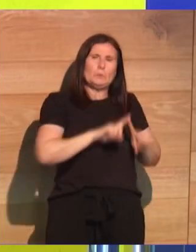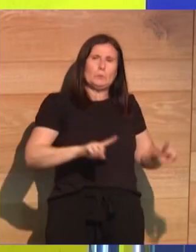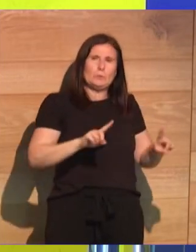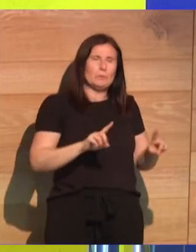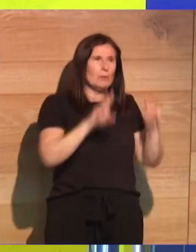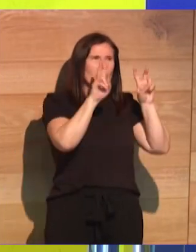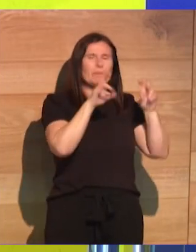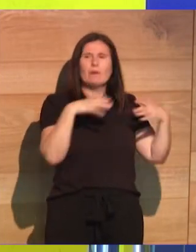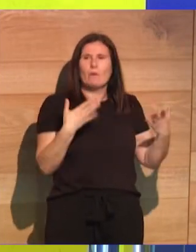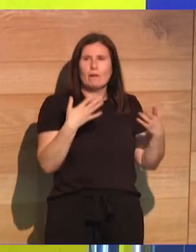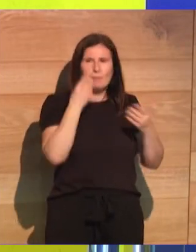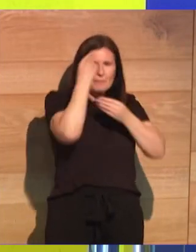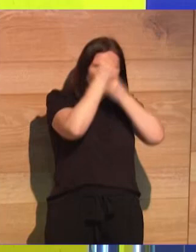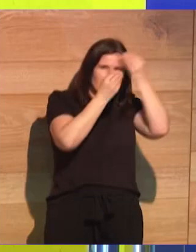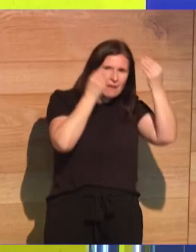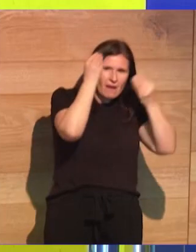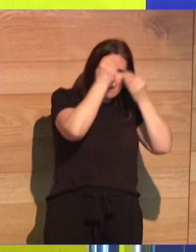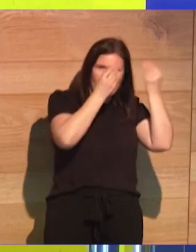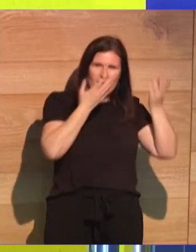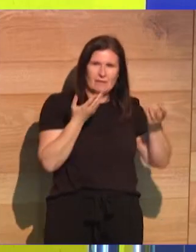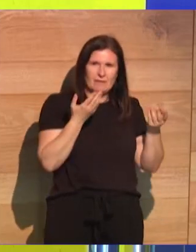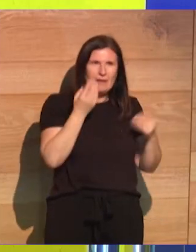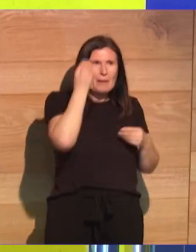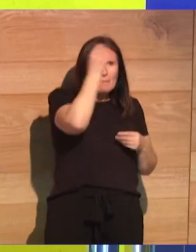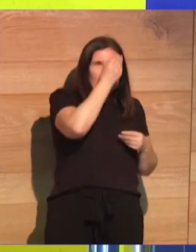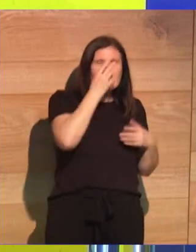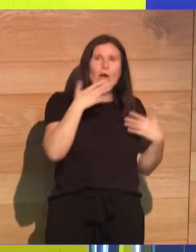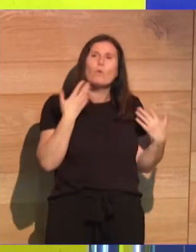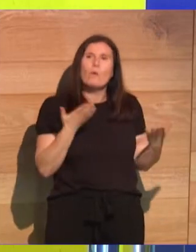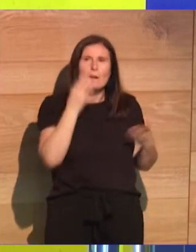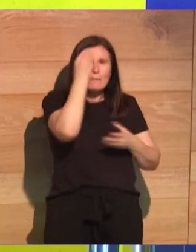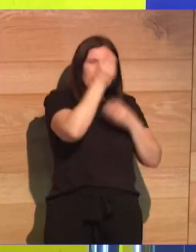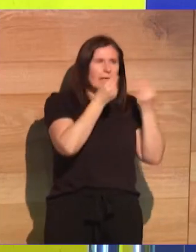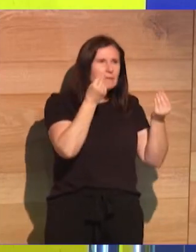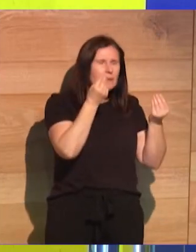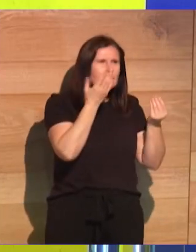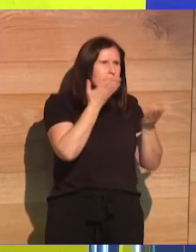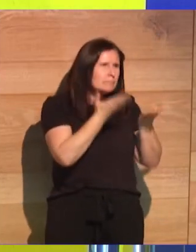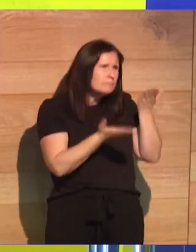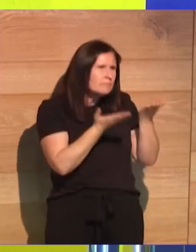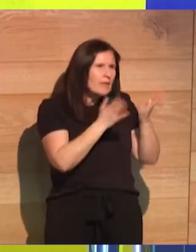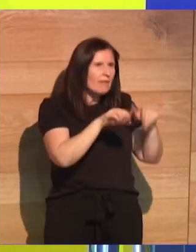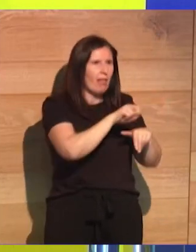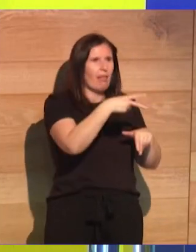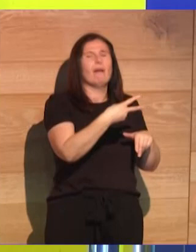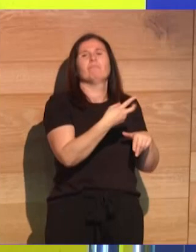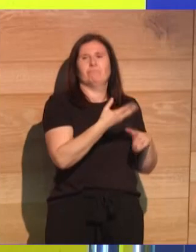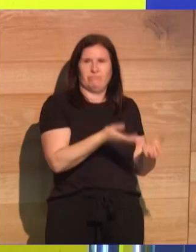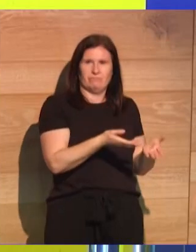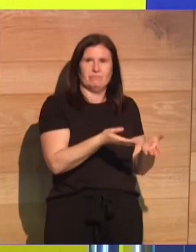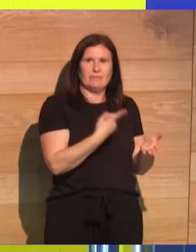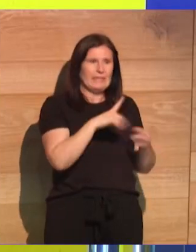pensar. Pensar en el sentido de sopesar, de emitir juicios, de entender el